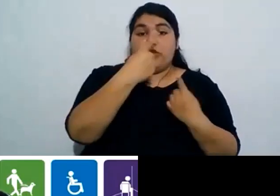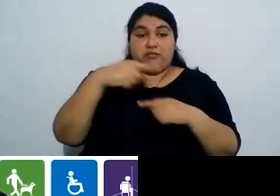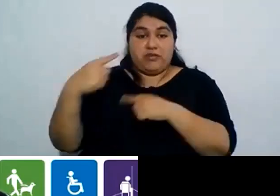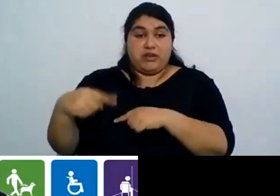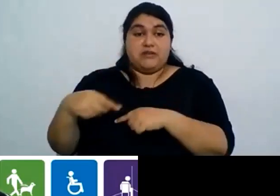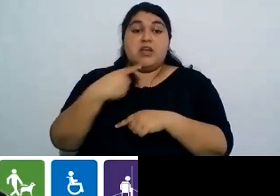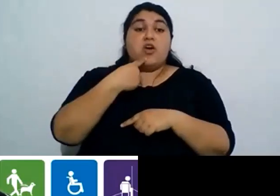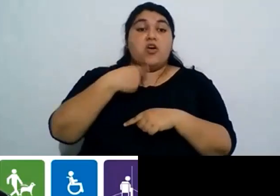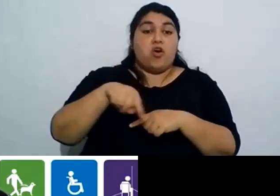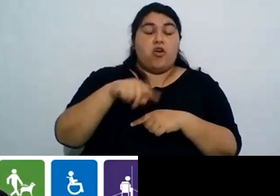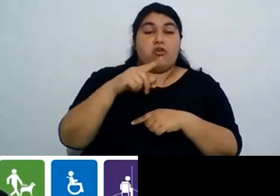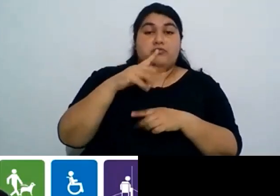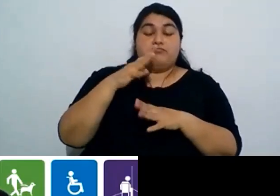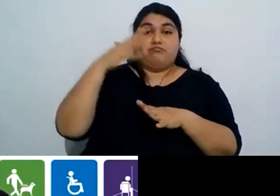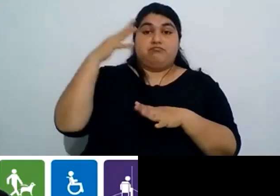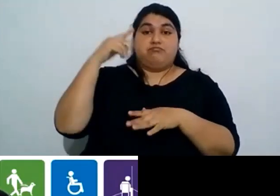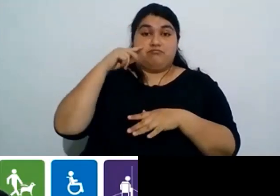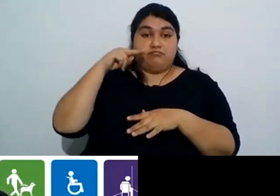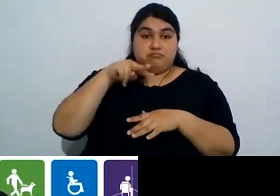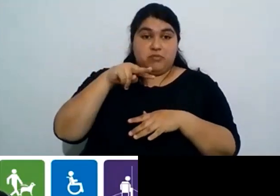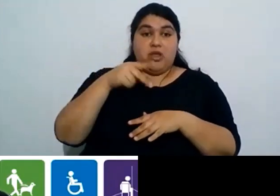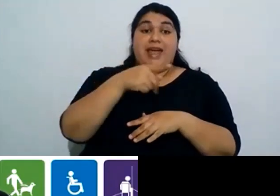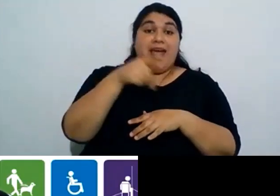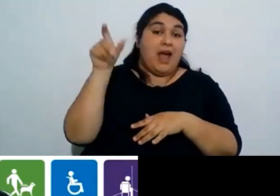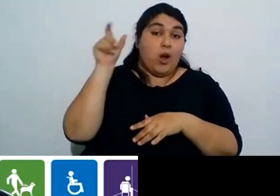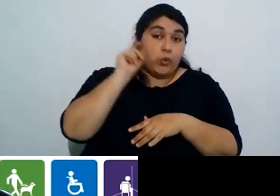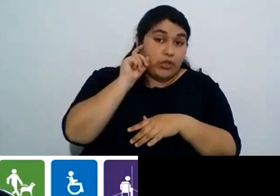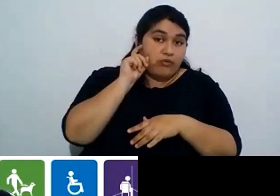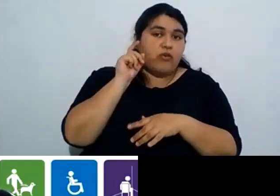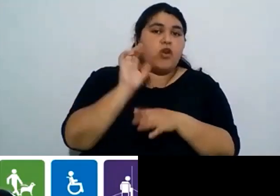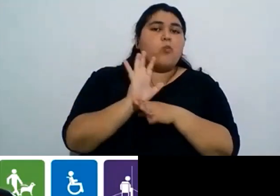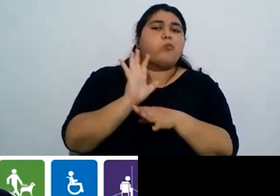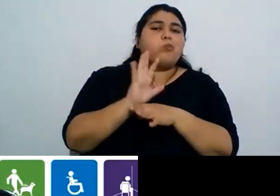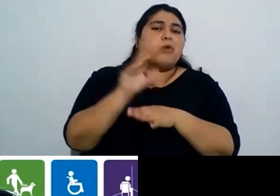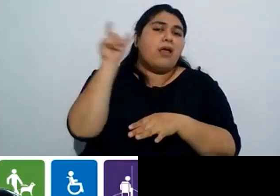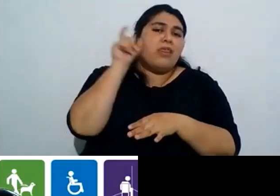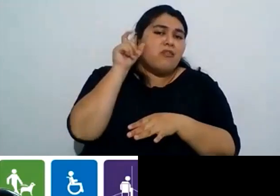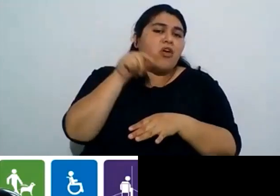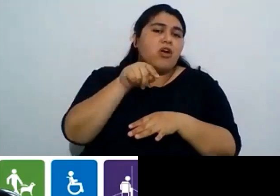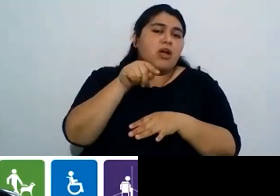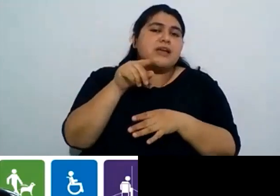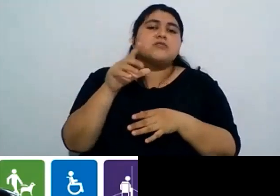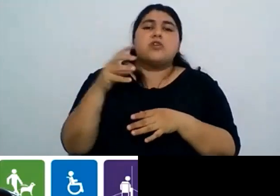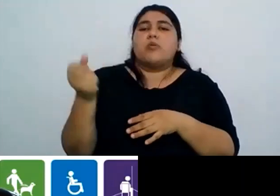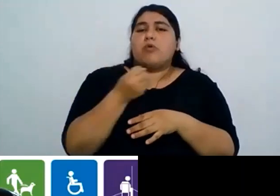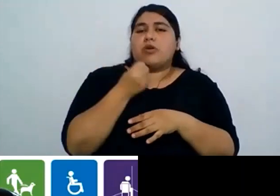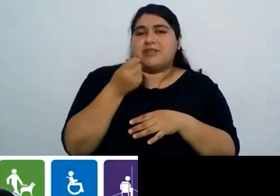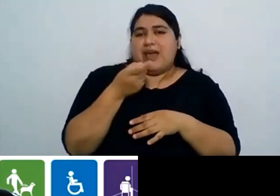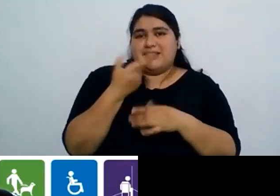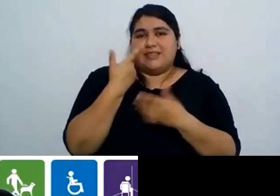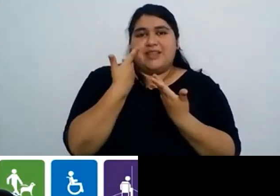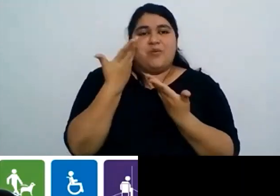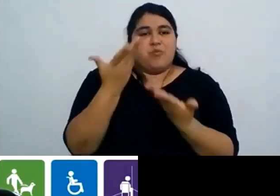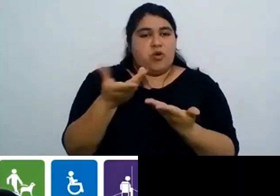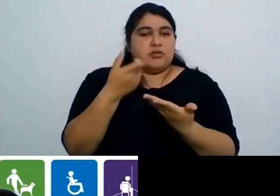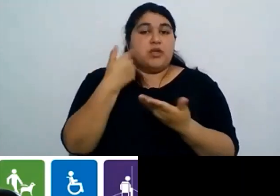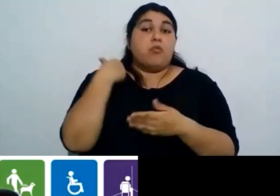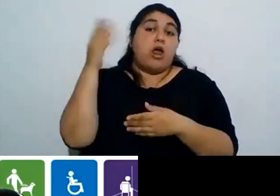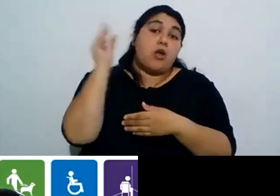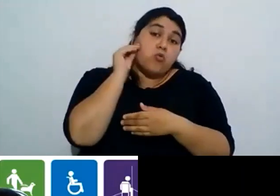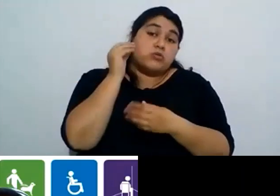color chillón. Estos audífonos representan algo simbólico más allá de que yo pueda escuchar